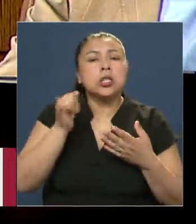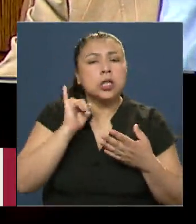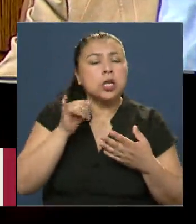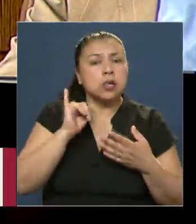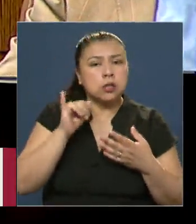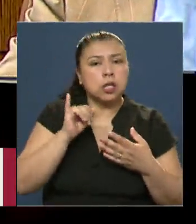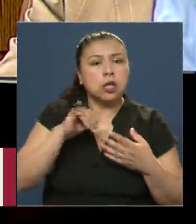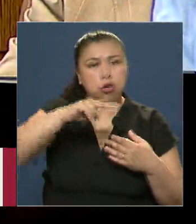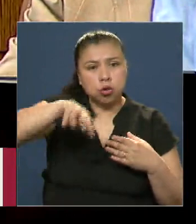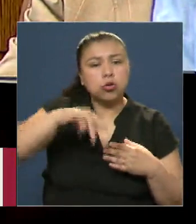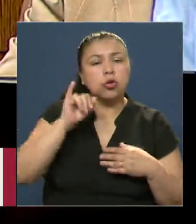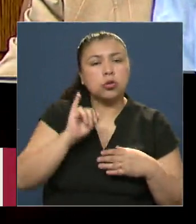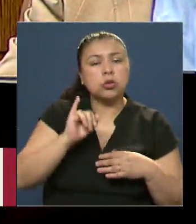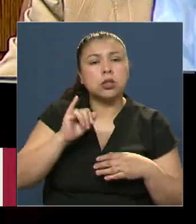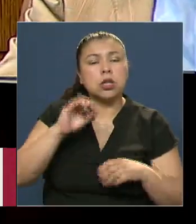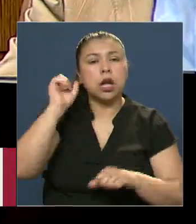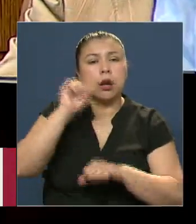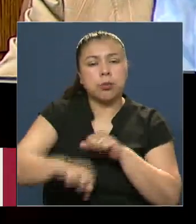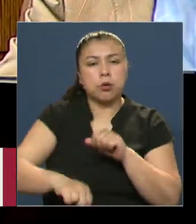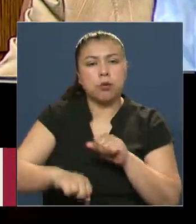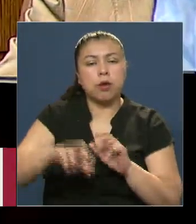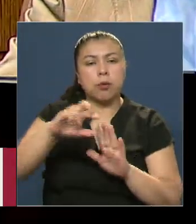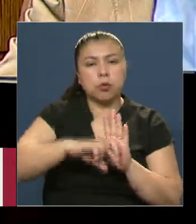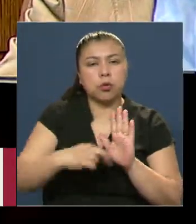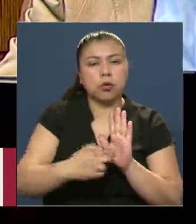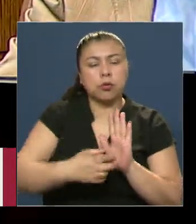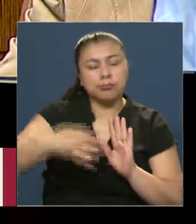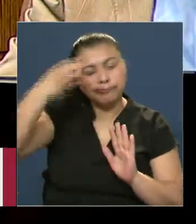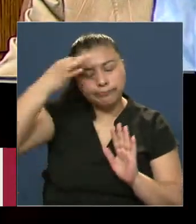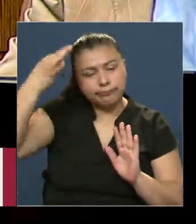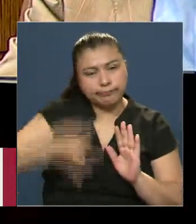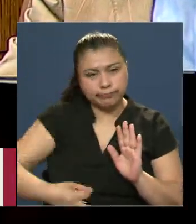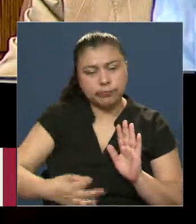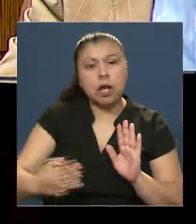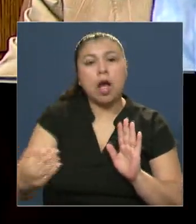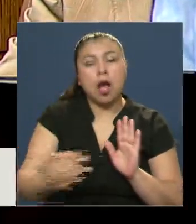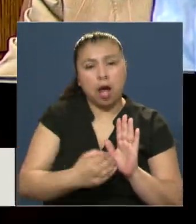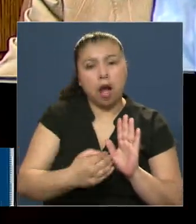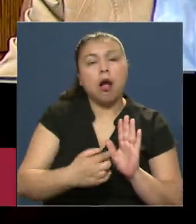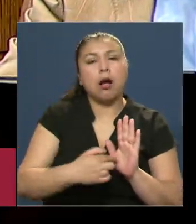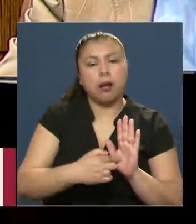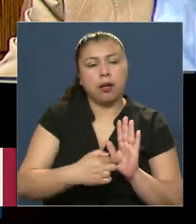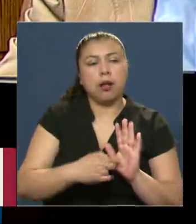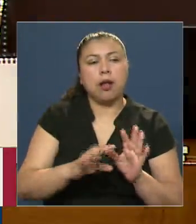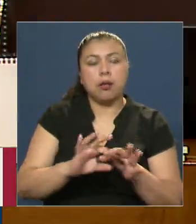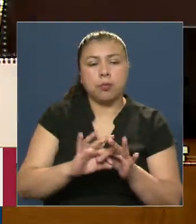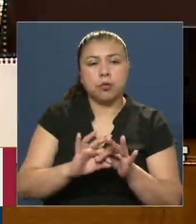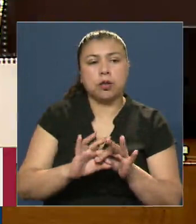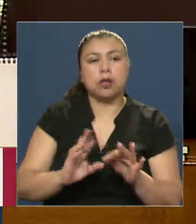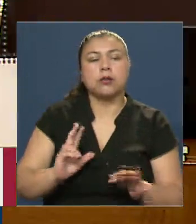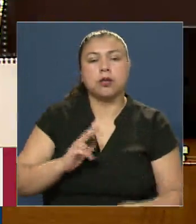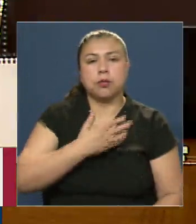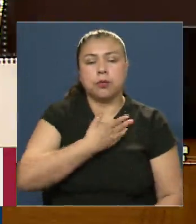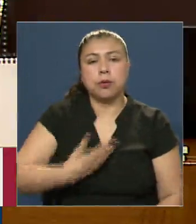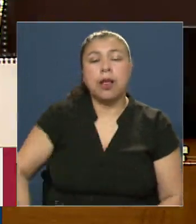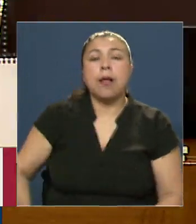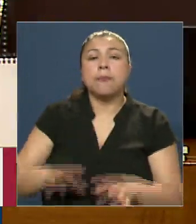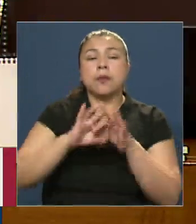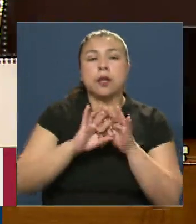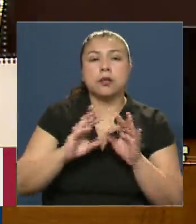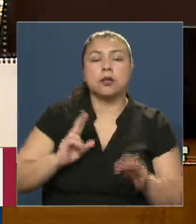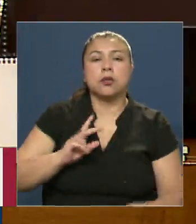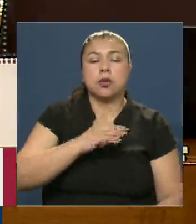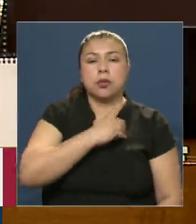aprobar este acuerdo con entera claridad y convicción. He dicho, señor presidente, muchas gracias. Gracias, señor diputado. Don